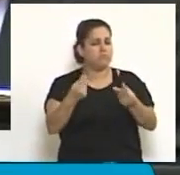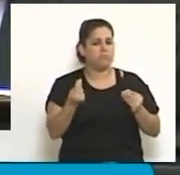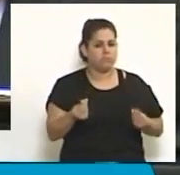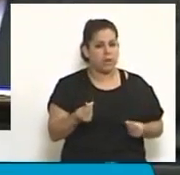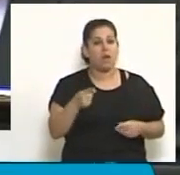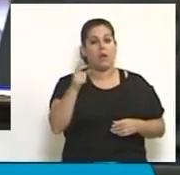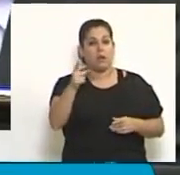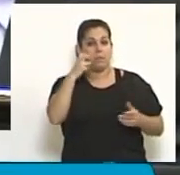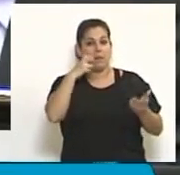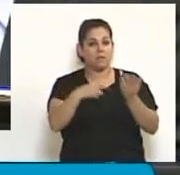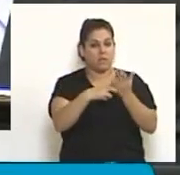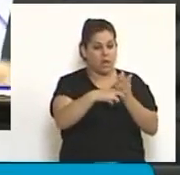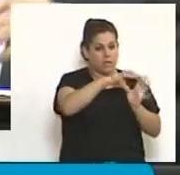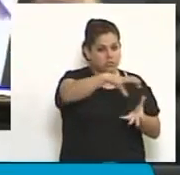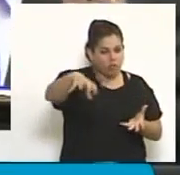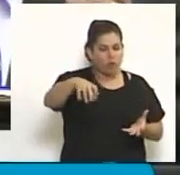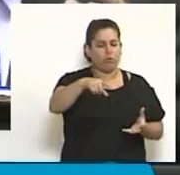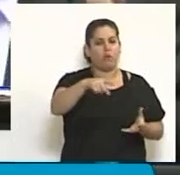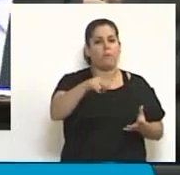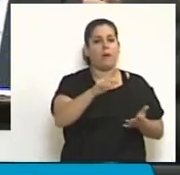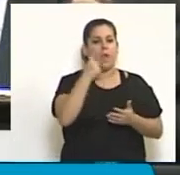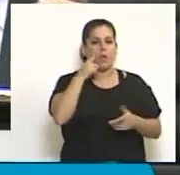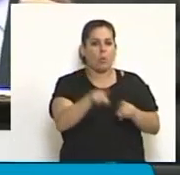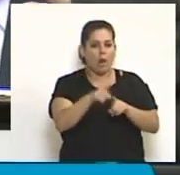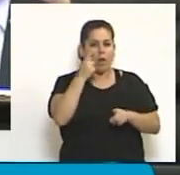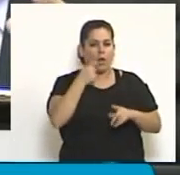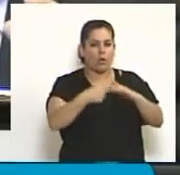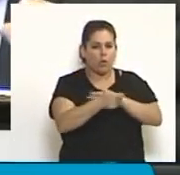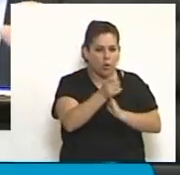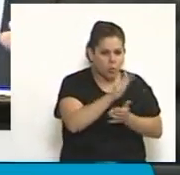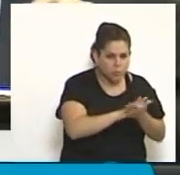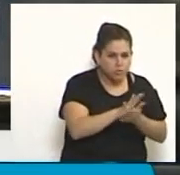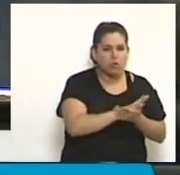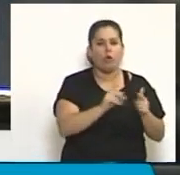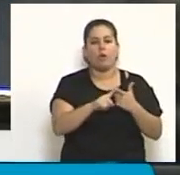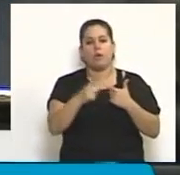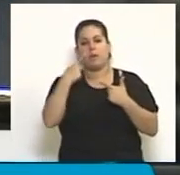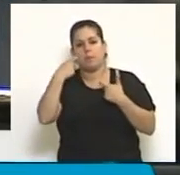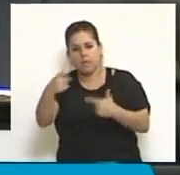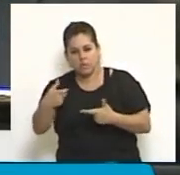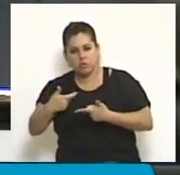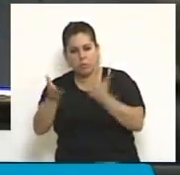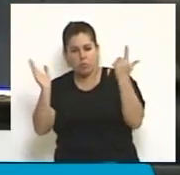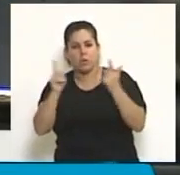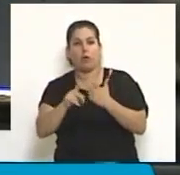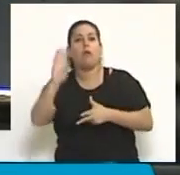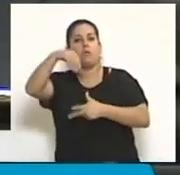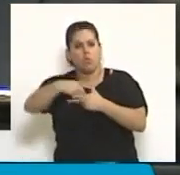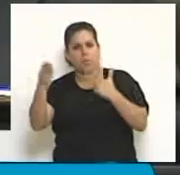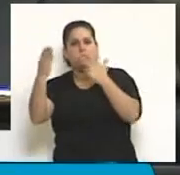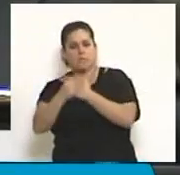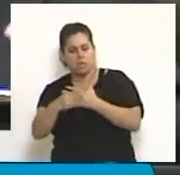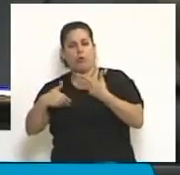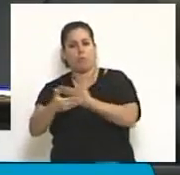Fiscalía competente para investigar posibles casos de corrupción en la Administración Pública, incluido el Ministerio Público Fiscal